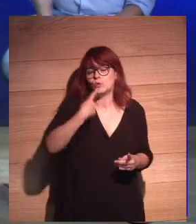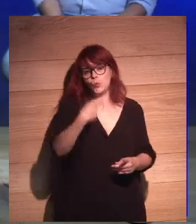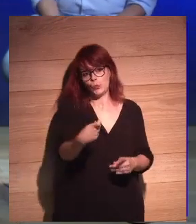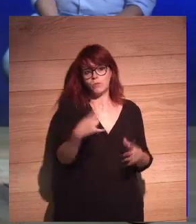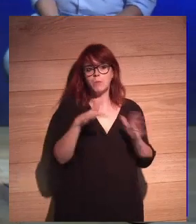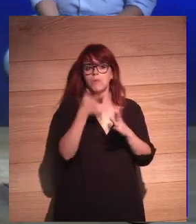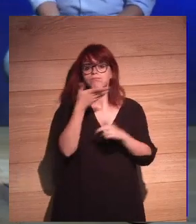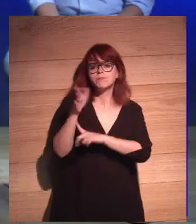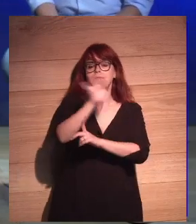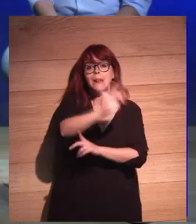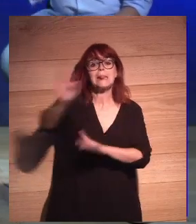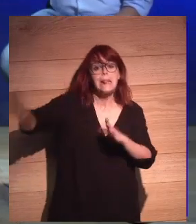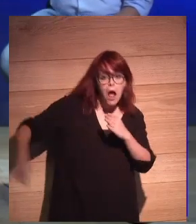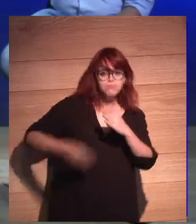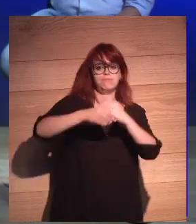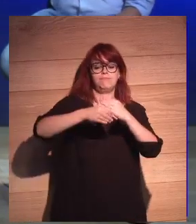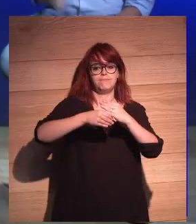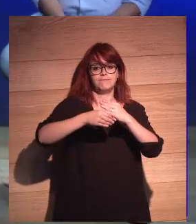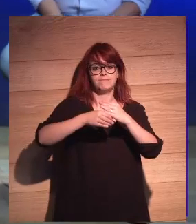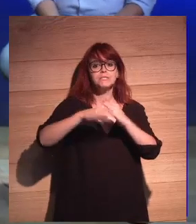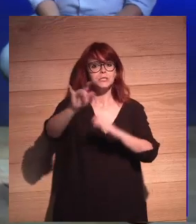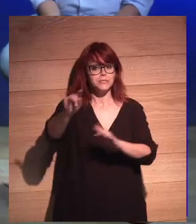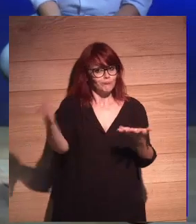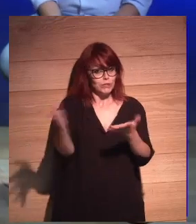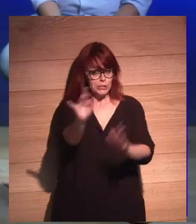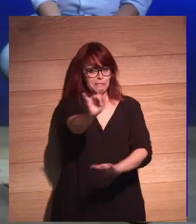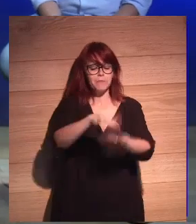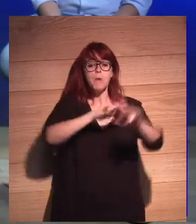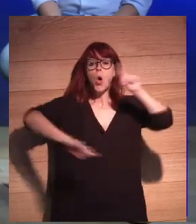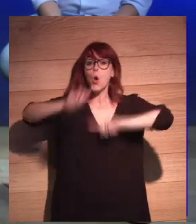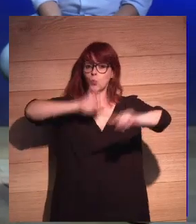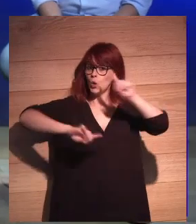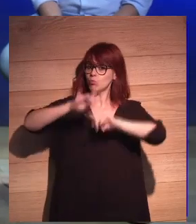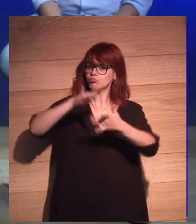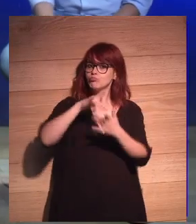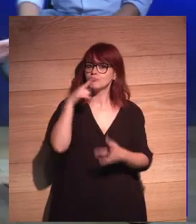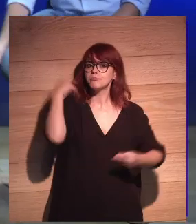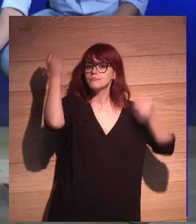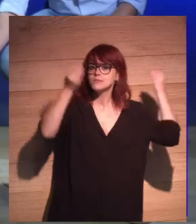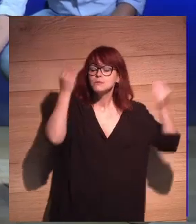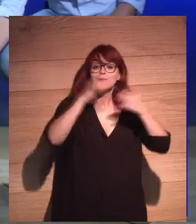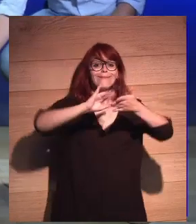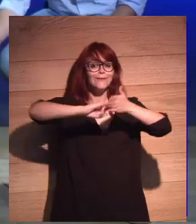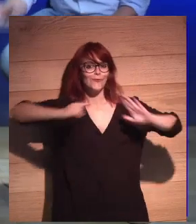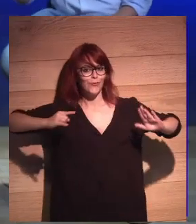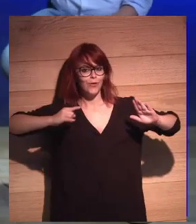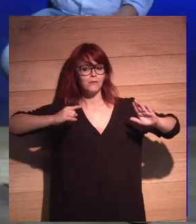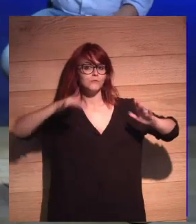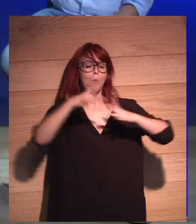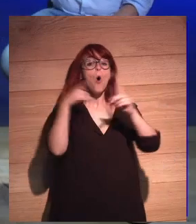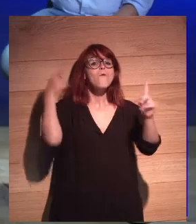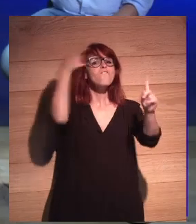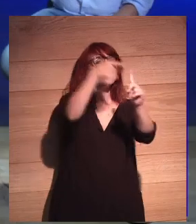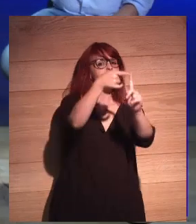Sí, adelante, adelante. Iba a añadir eso, que muchas veces no el problema que nos pensamos que la tecnología es un fin, pero realmente